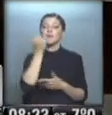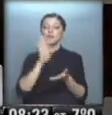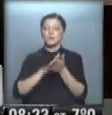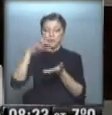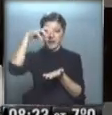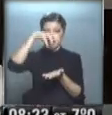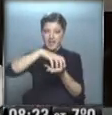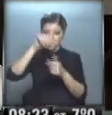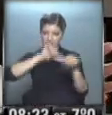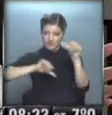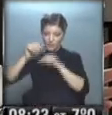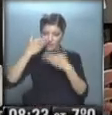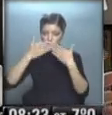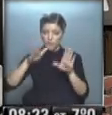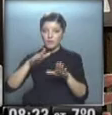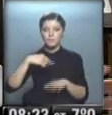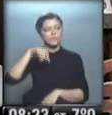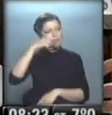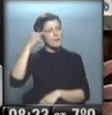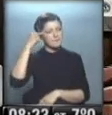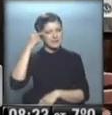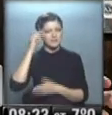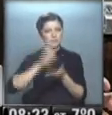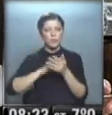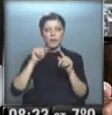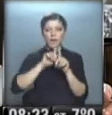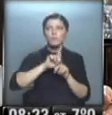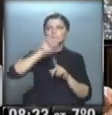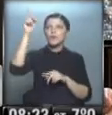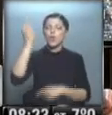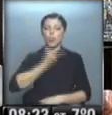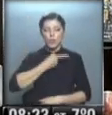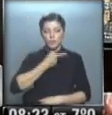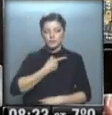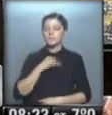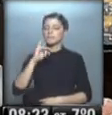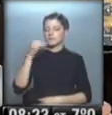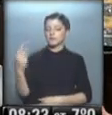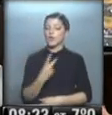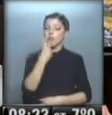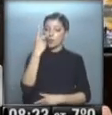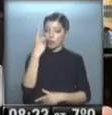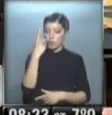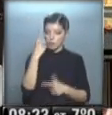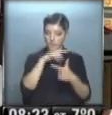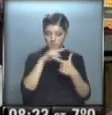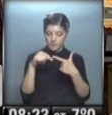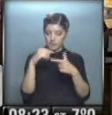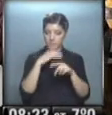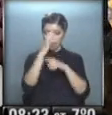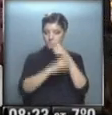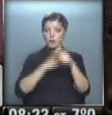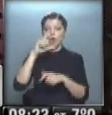en Bariloche. ¿Tienen ya pensado desde dónde lo van a lanzar? Sí, los primeros dos satélites se van a lanzar desde